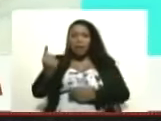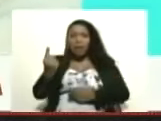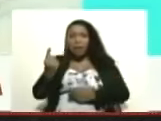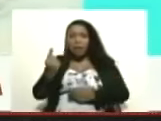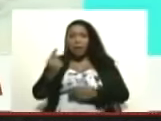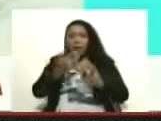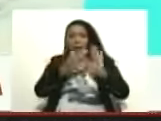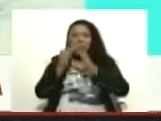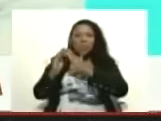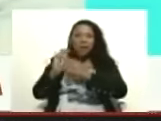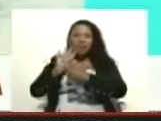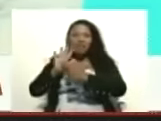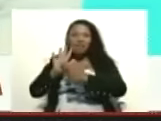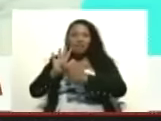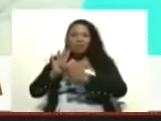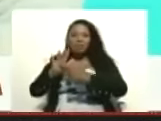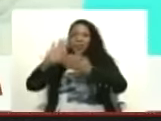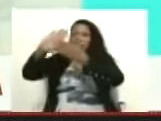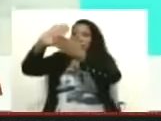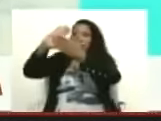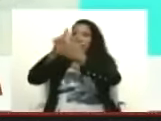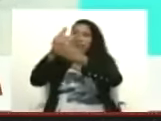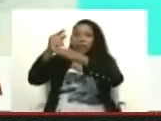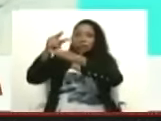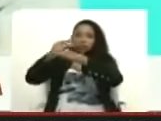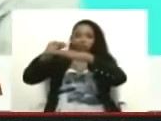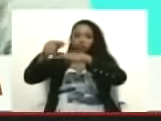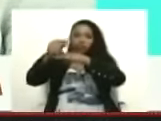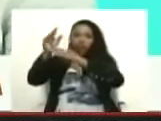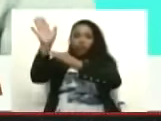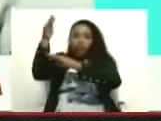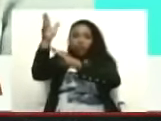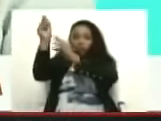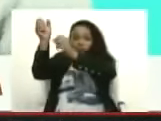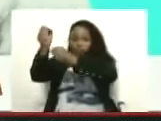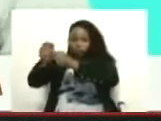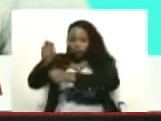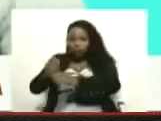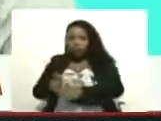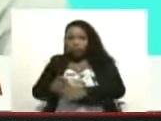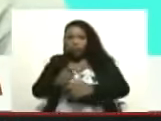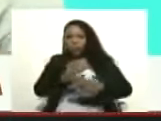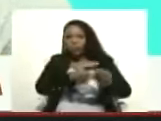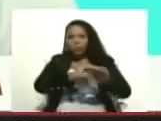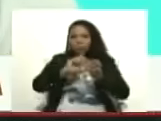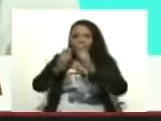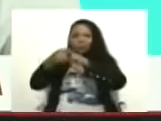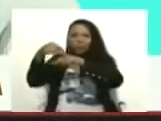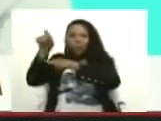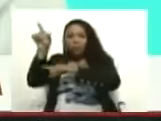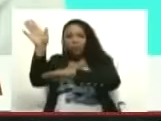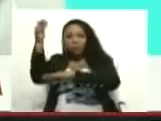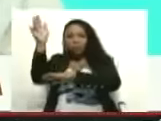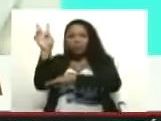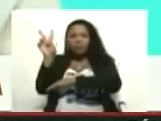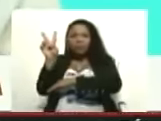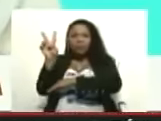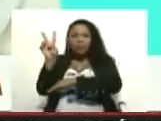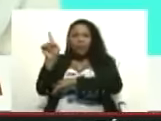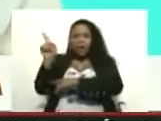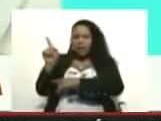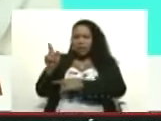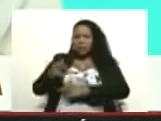indígenas isando la bandera de Venezuela creo que mayor respuesta es imposible de superar o de sustituir